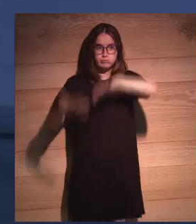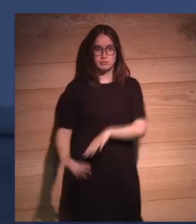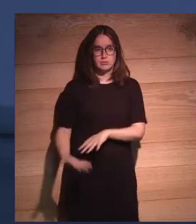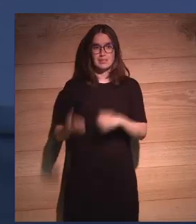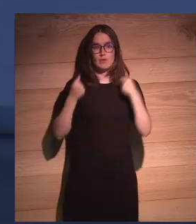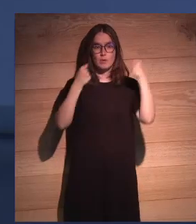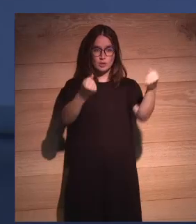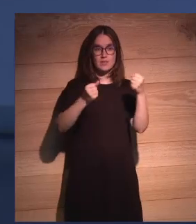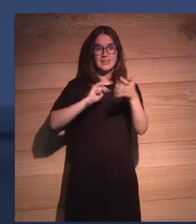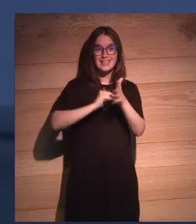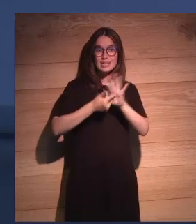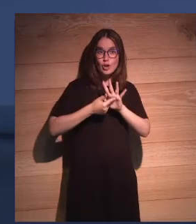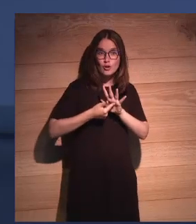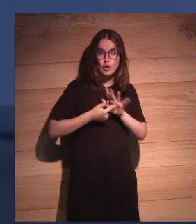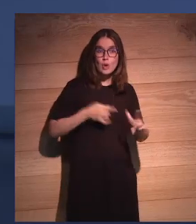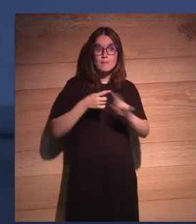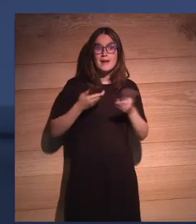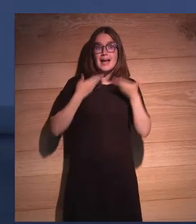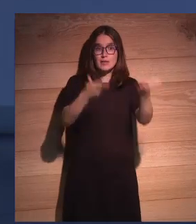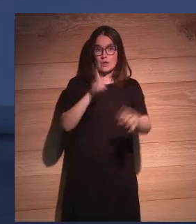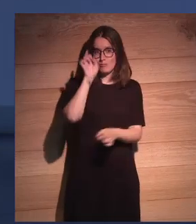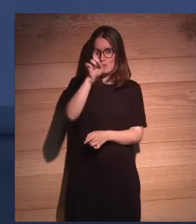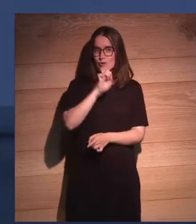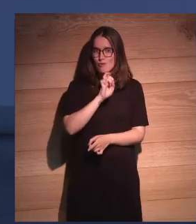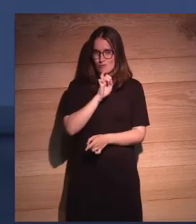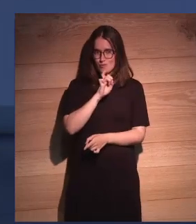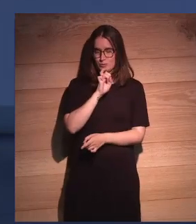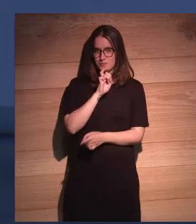este potencial tecnológico para ayudar al profesor.